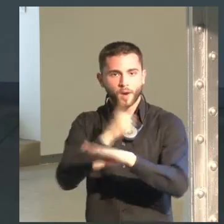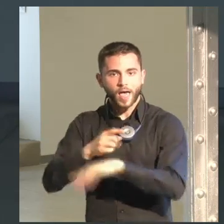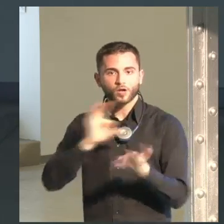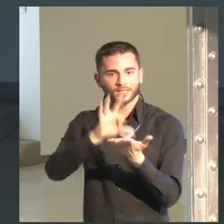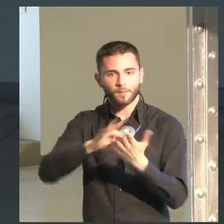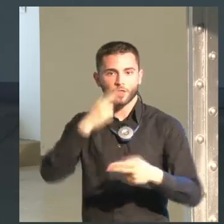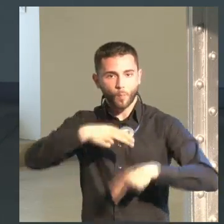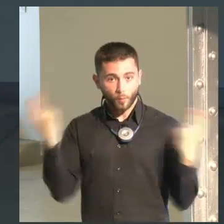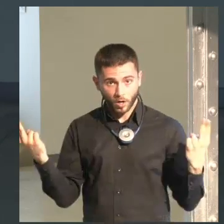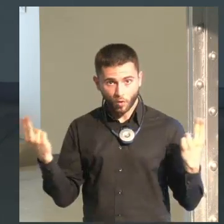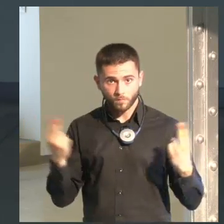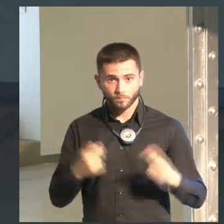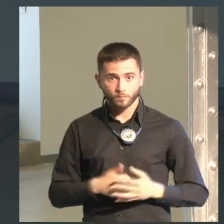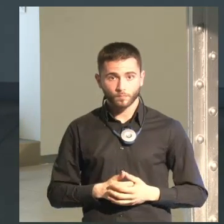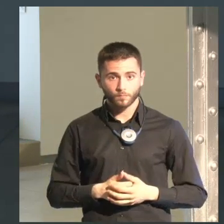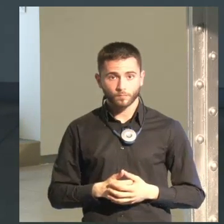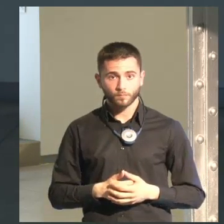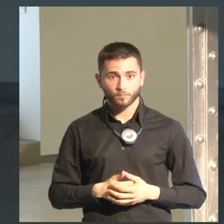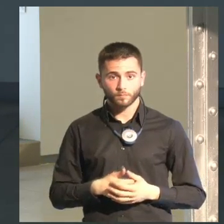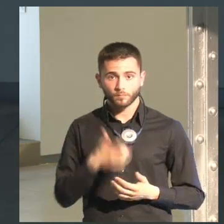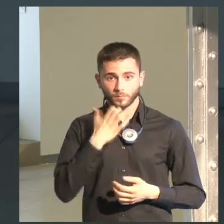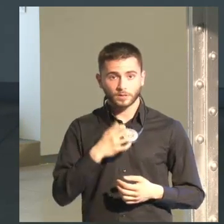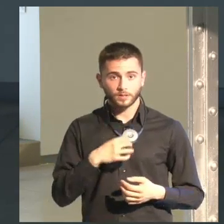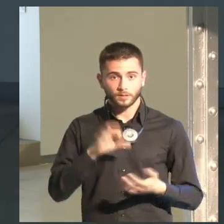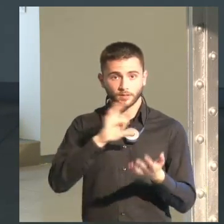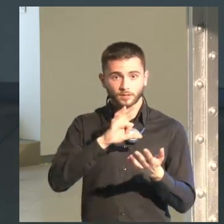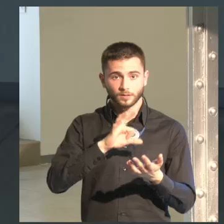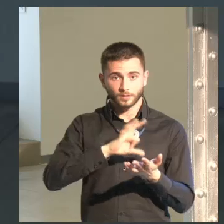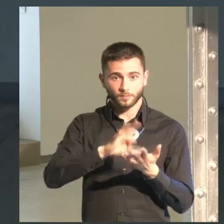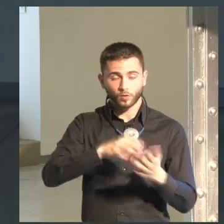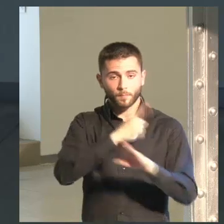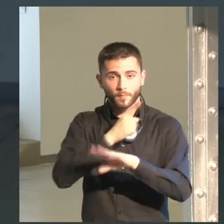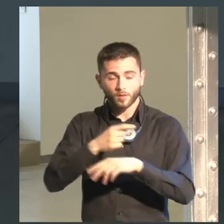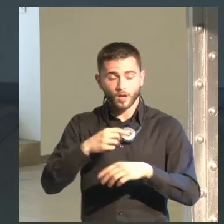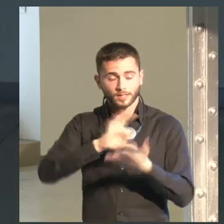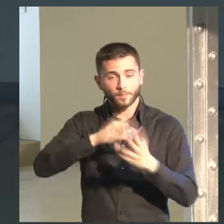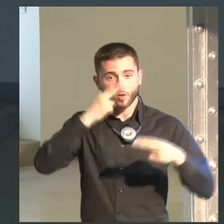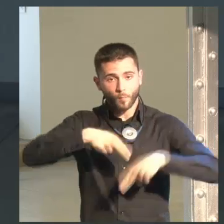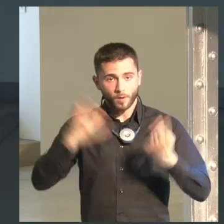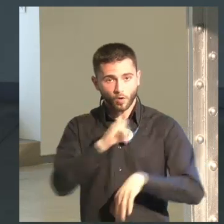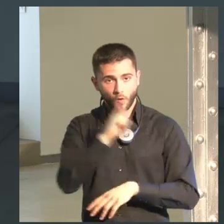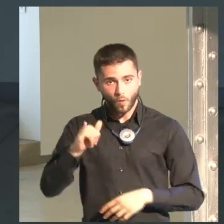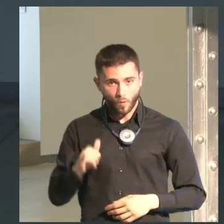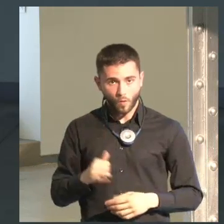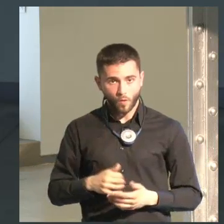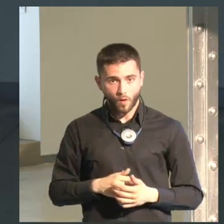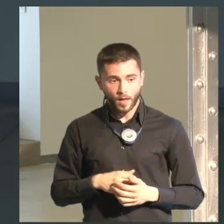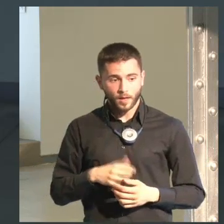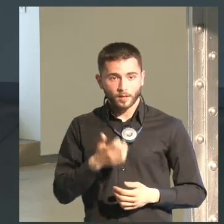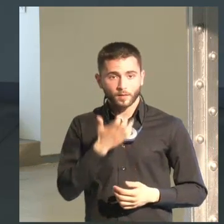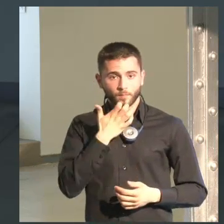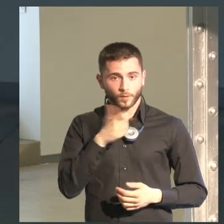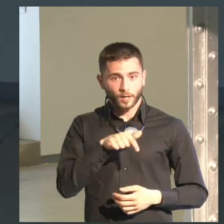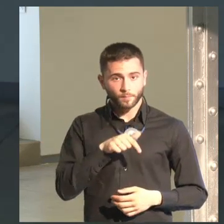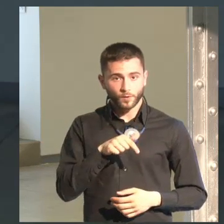público. Si entendemos que existen obligaciones de servicio público, si entendemos, se ponía aquí el ejemplo, que conviene colaborar con